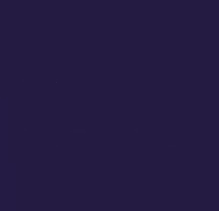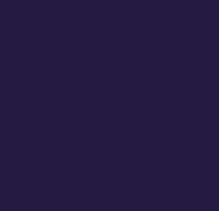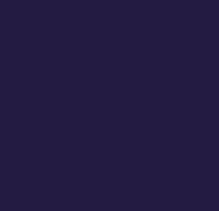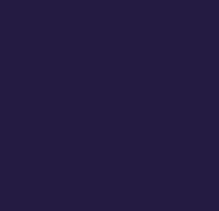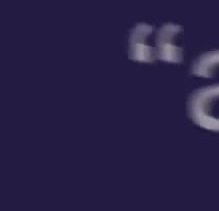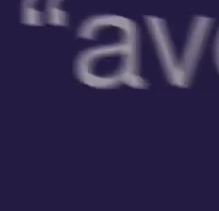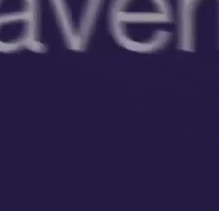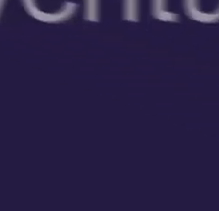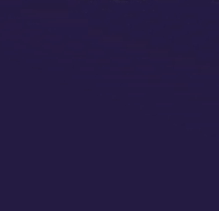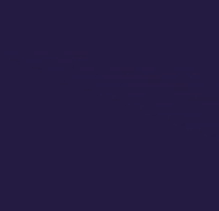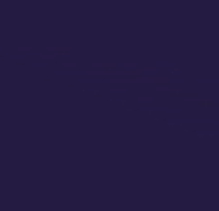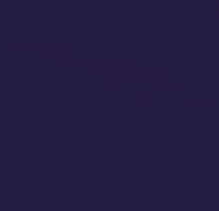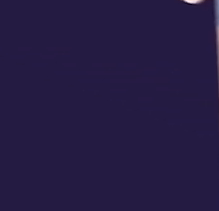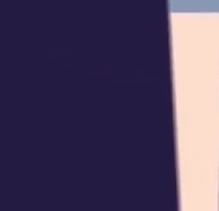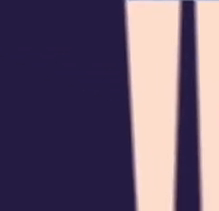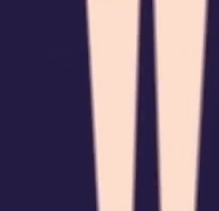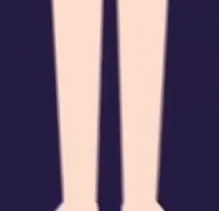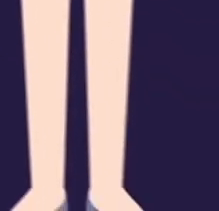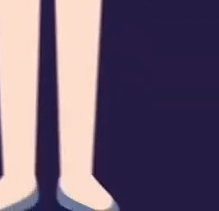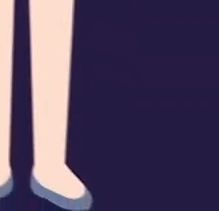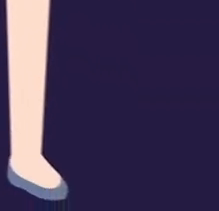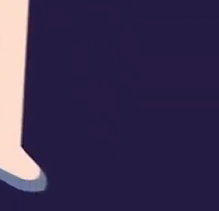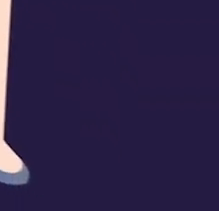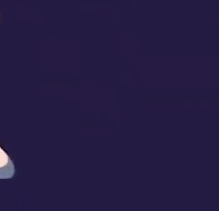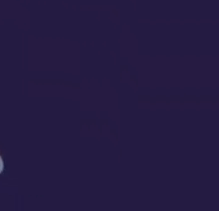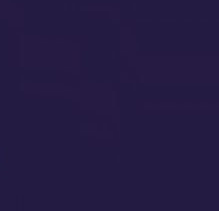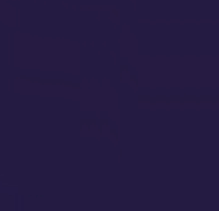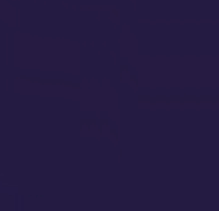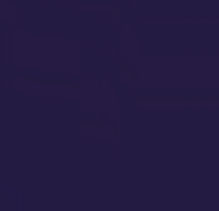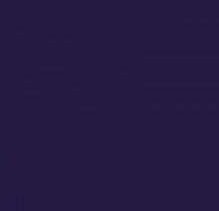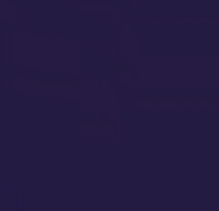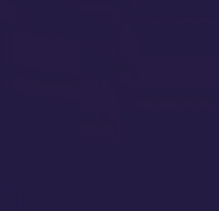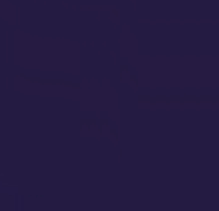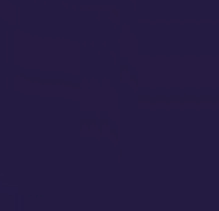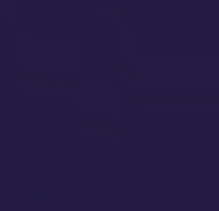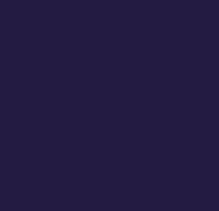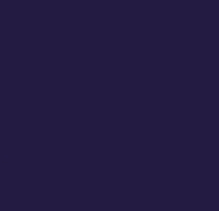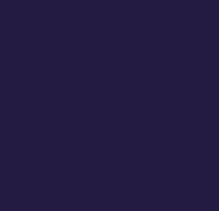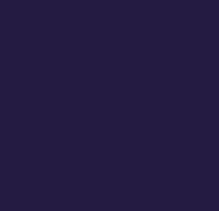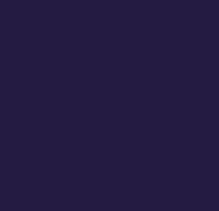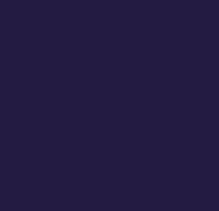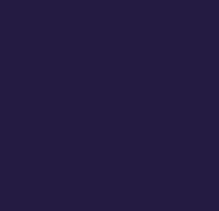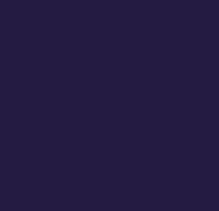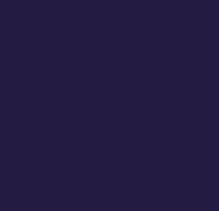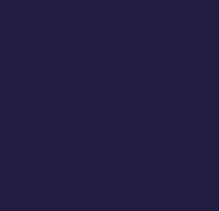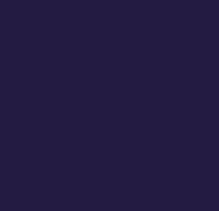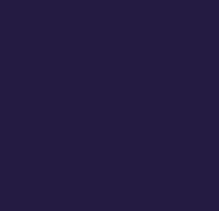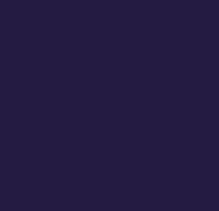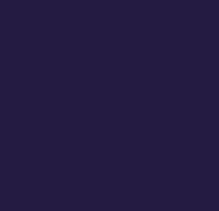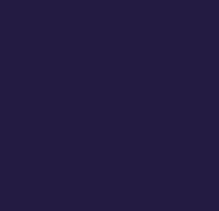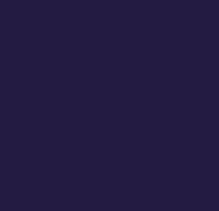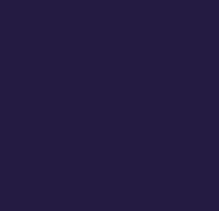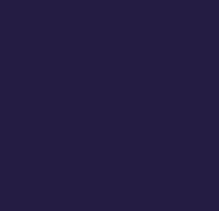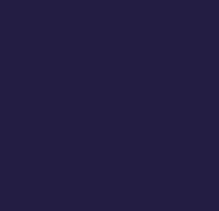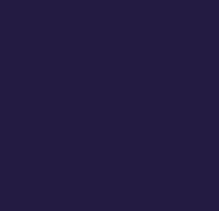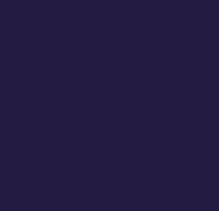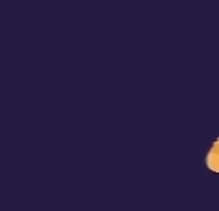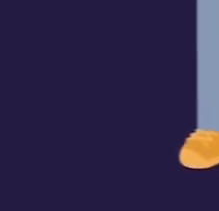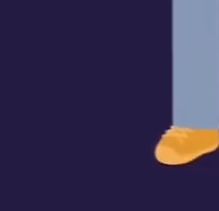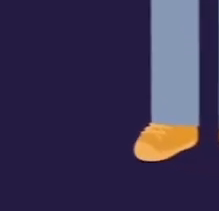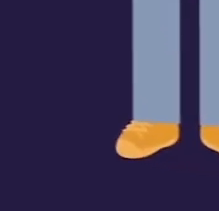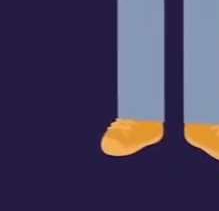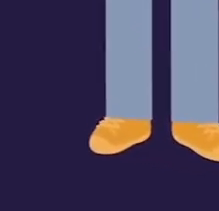cuando nos referimos a una mujer como aventurera, se entiende que es una prostituta. En cambio, cuando nos referimos a un hombre